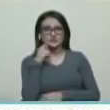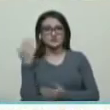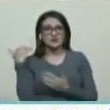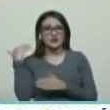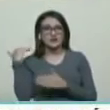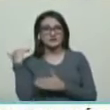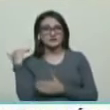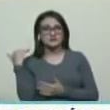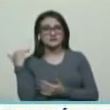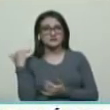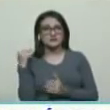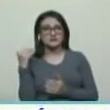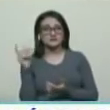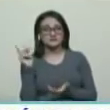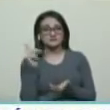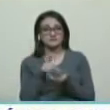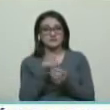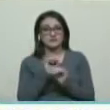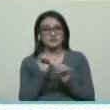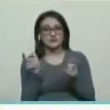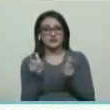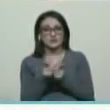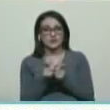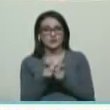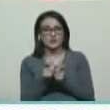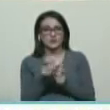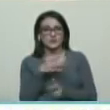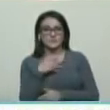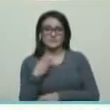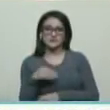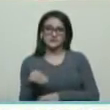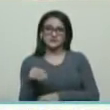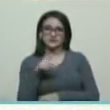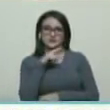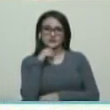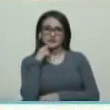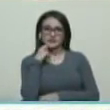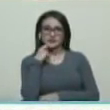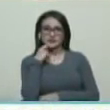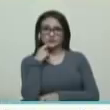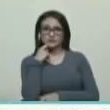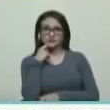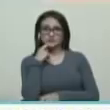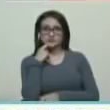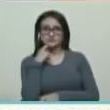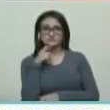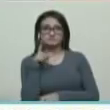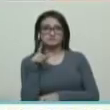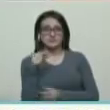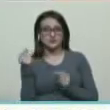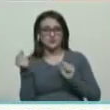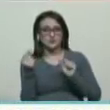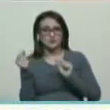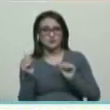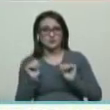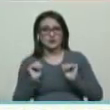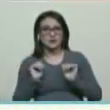momento acaba de regresar de una reunión con el presidente Putin. Así que nuestra conversación